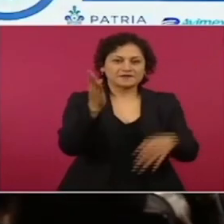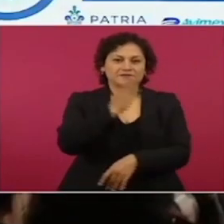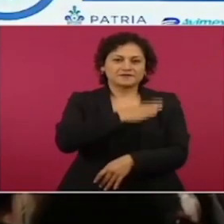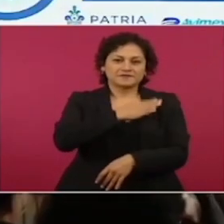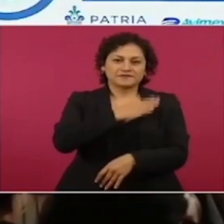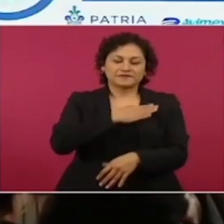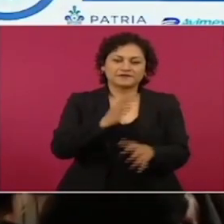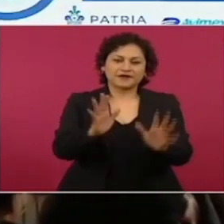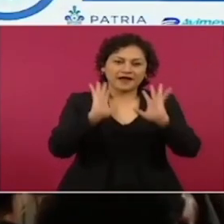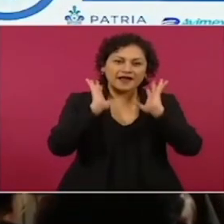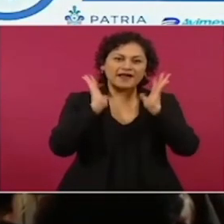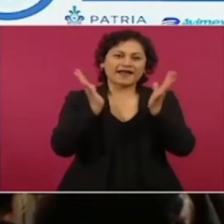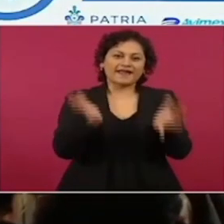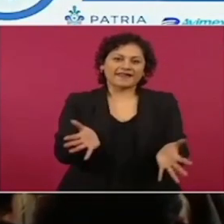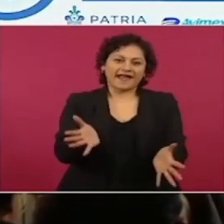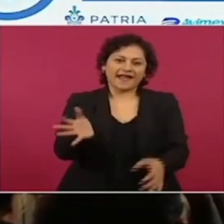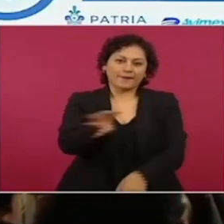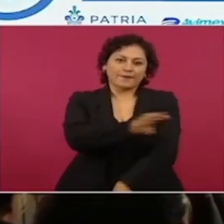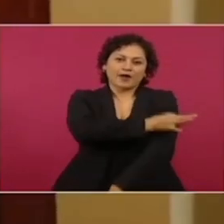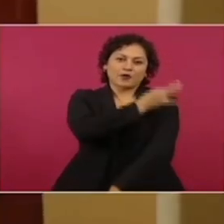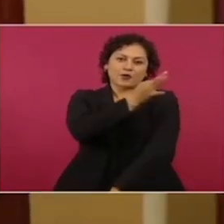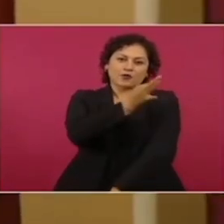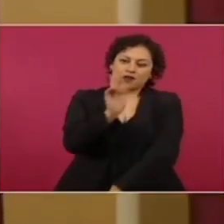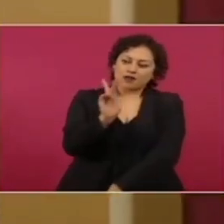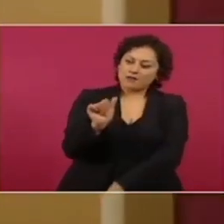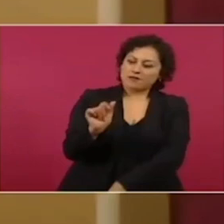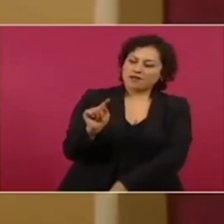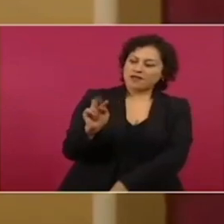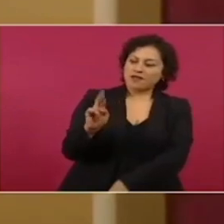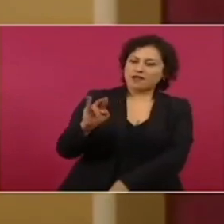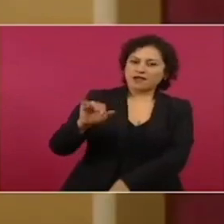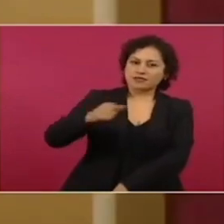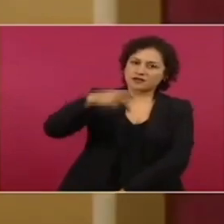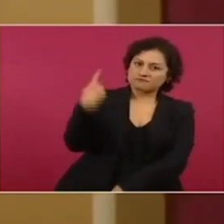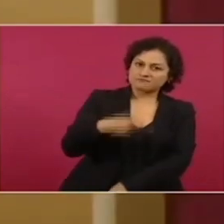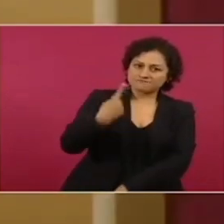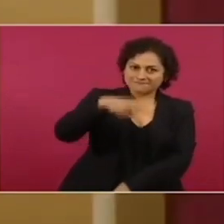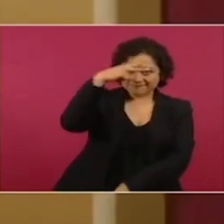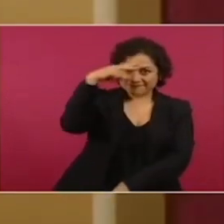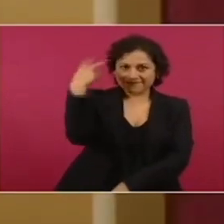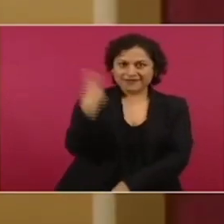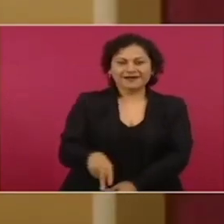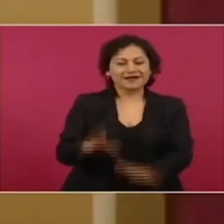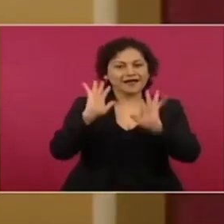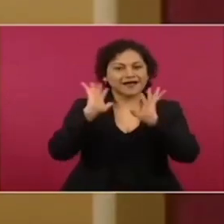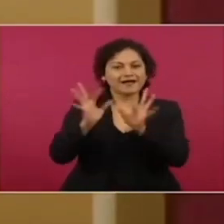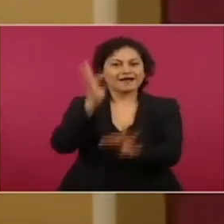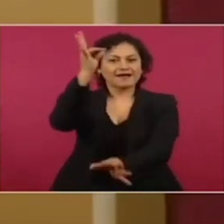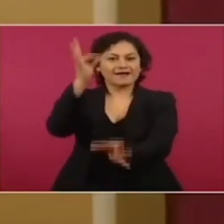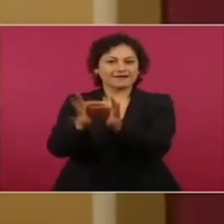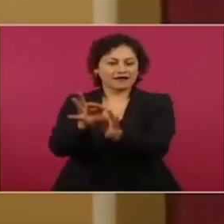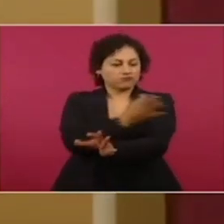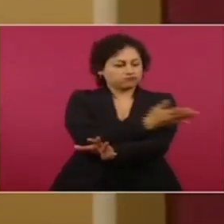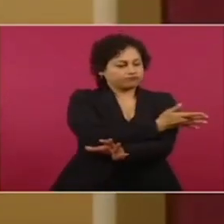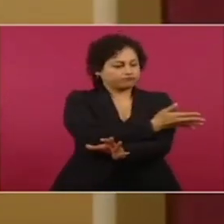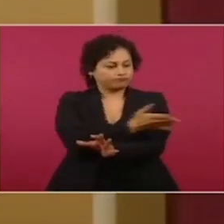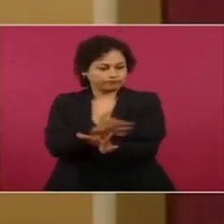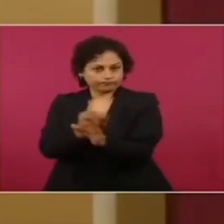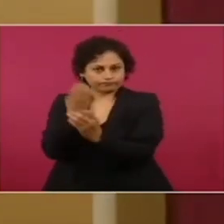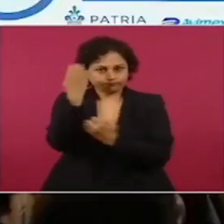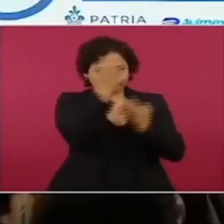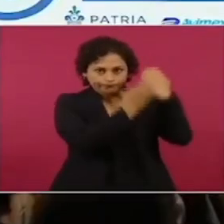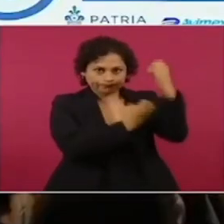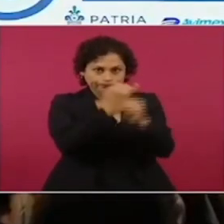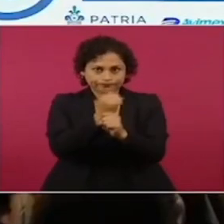tenemos ya la vacuna patria como refuerzo con los datos de la fase final siendo exitosos